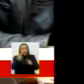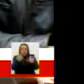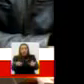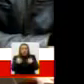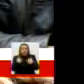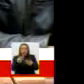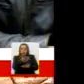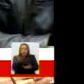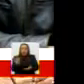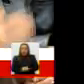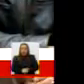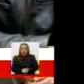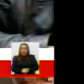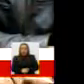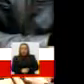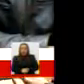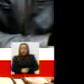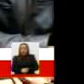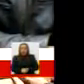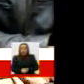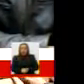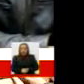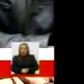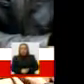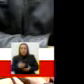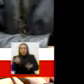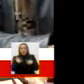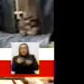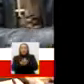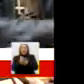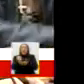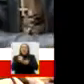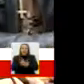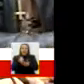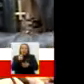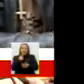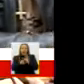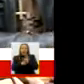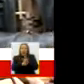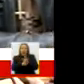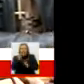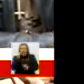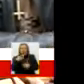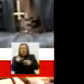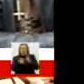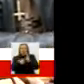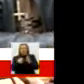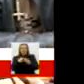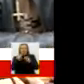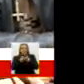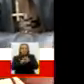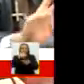actualizada. Bueno, pasamos a la siguiente, mi amigo, que ahora tengo aquí un ayudante voluntario para nuestras